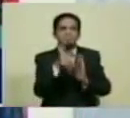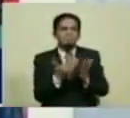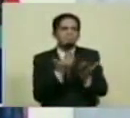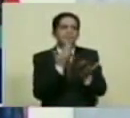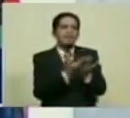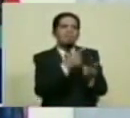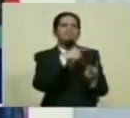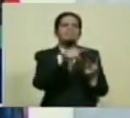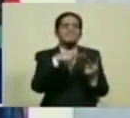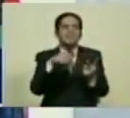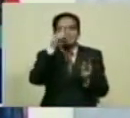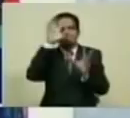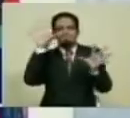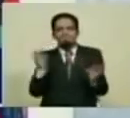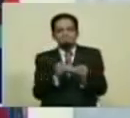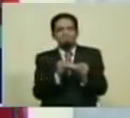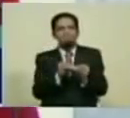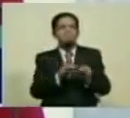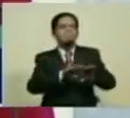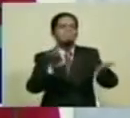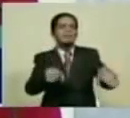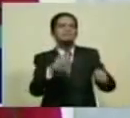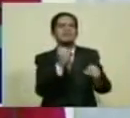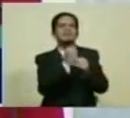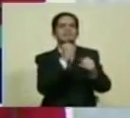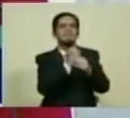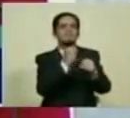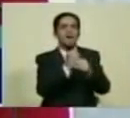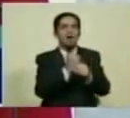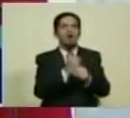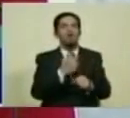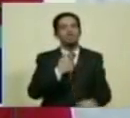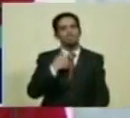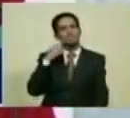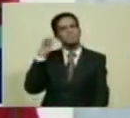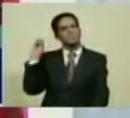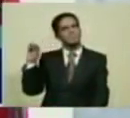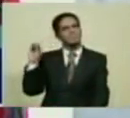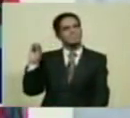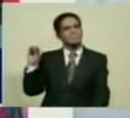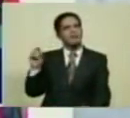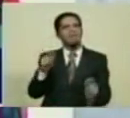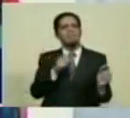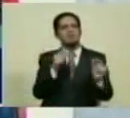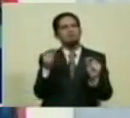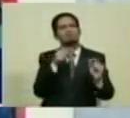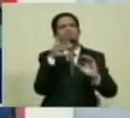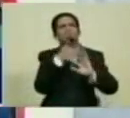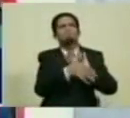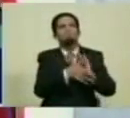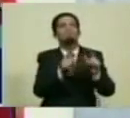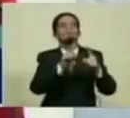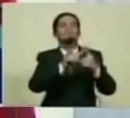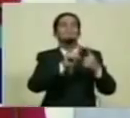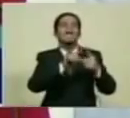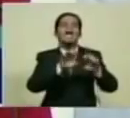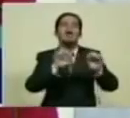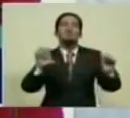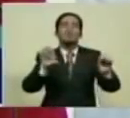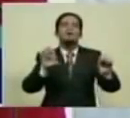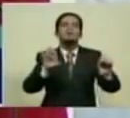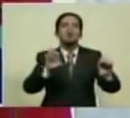diferentes conclusiones de las diferentes mesas de trabajo. Yo tengo que informarle que estuvimos discutiendo en el área de educación, de